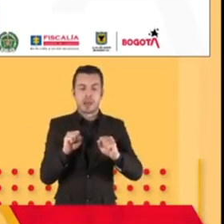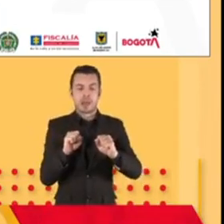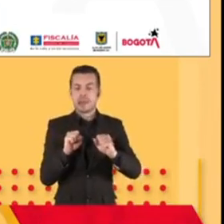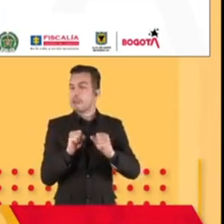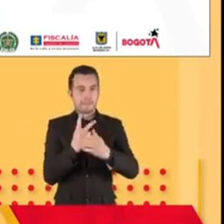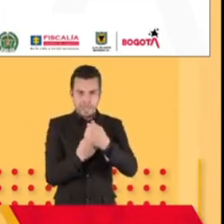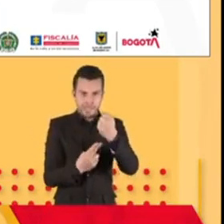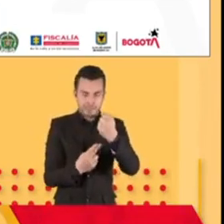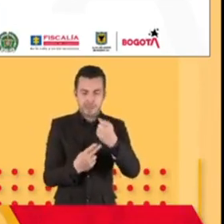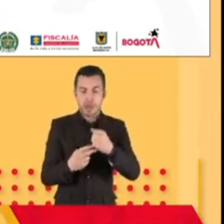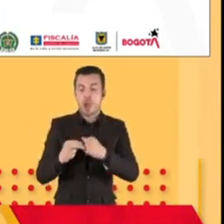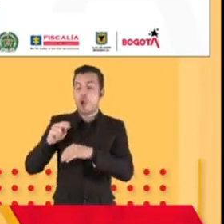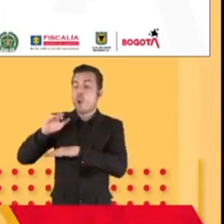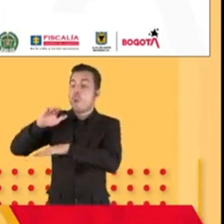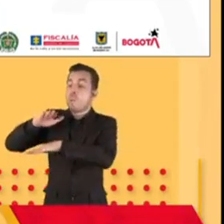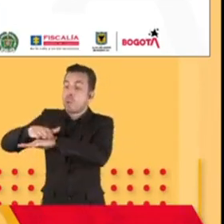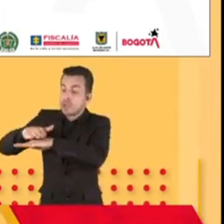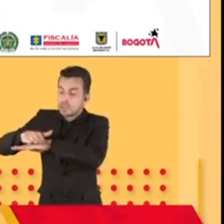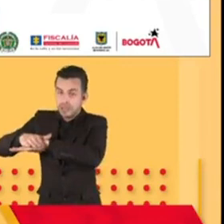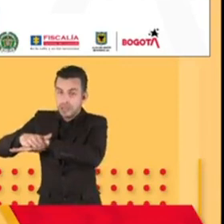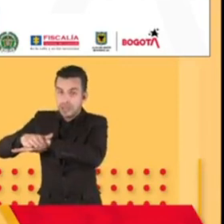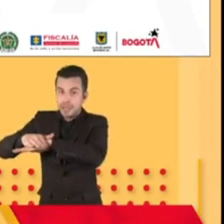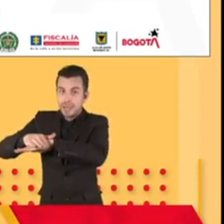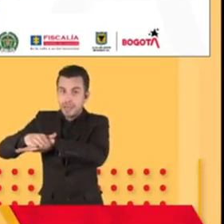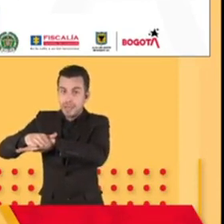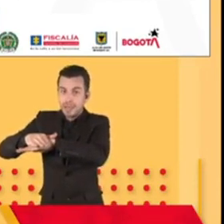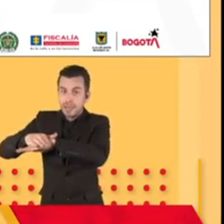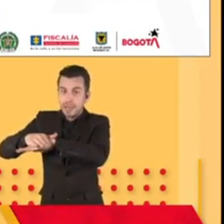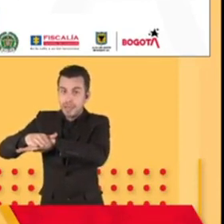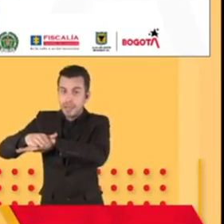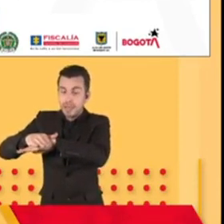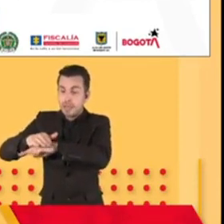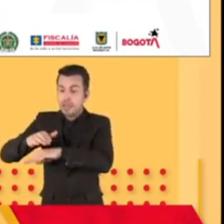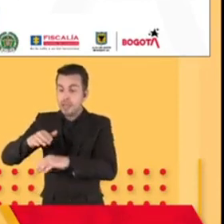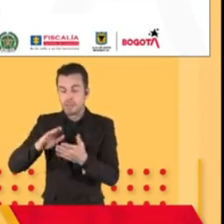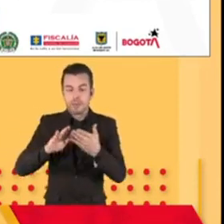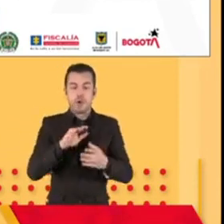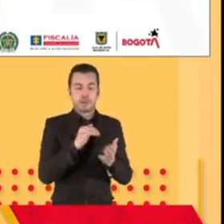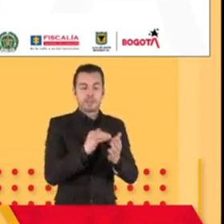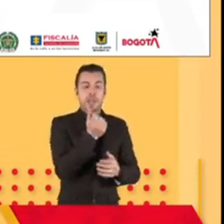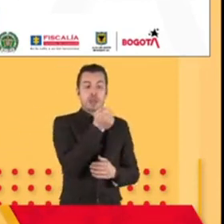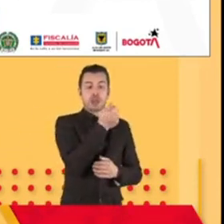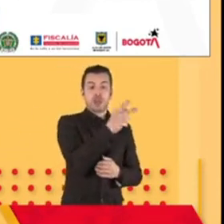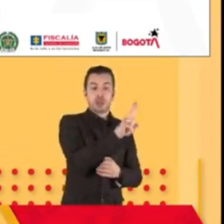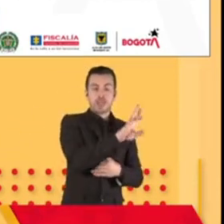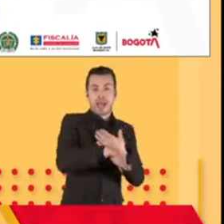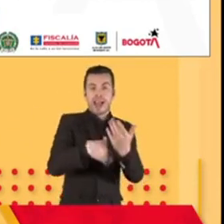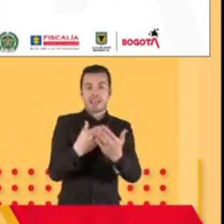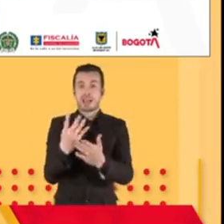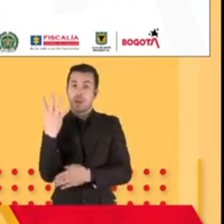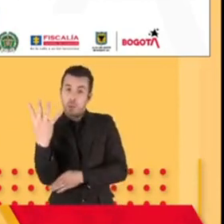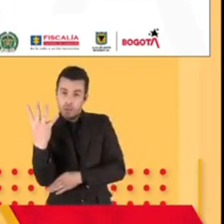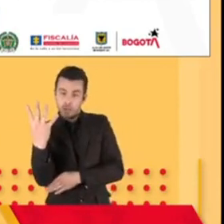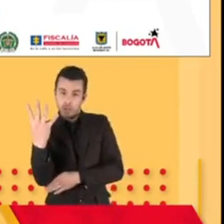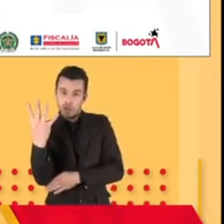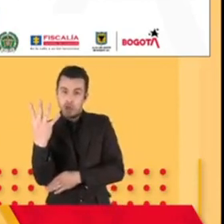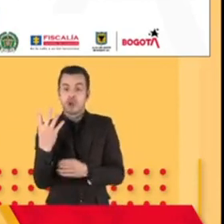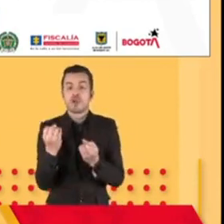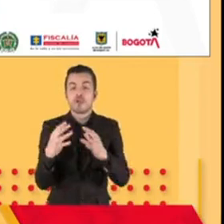pares y de 4 a 8 de la noche solo podrán ingresar a la ciudad de Bogotá por cualquier entrada de la